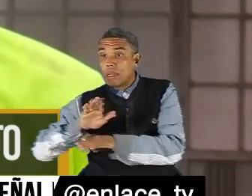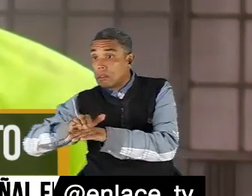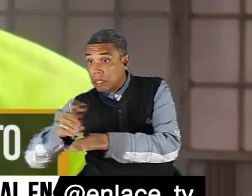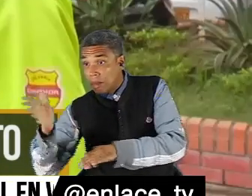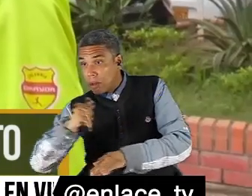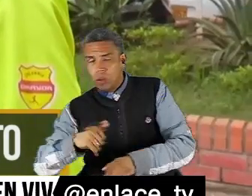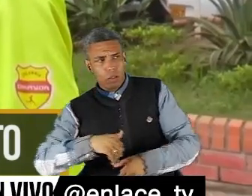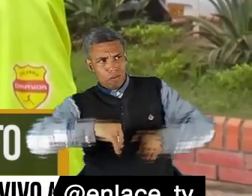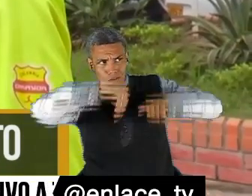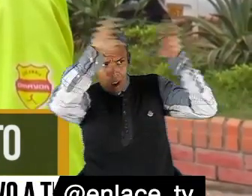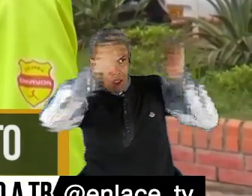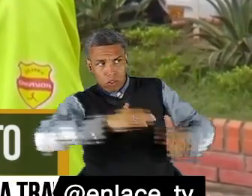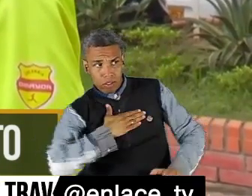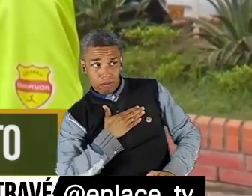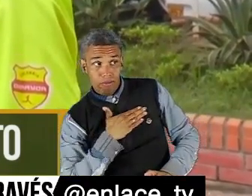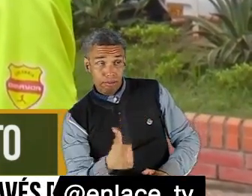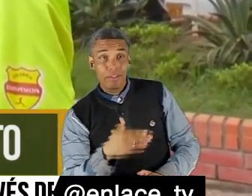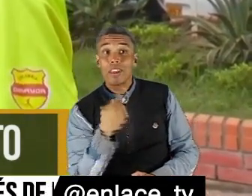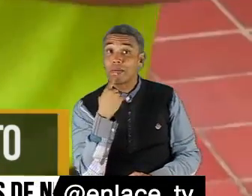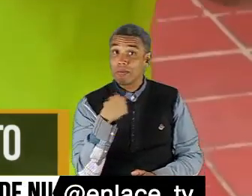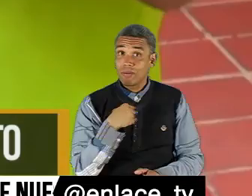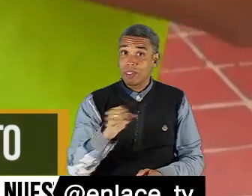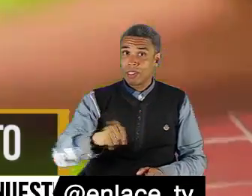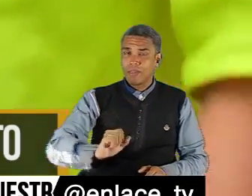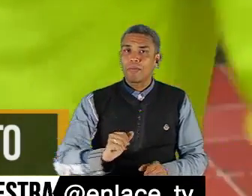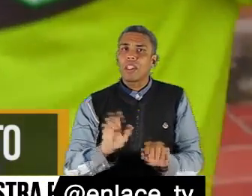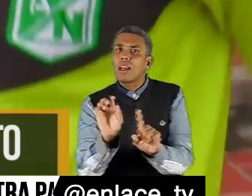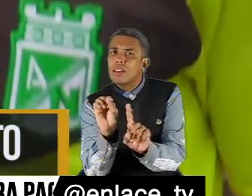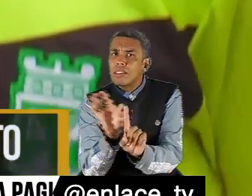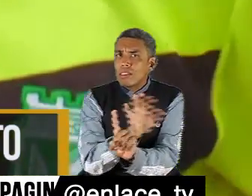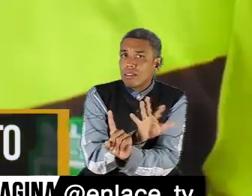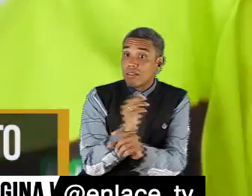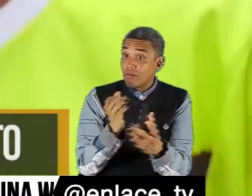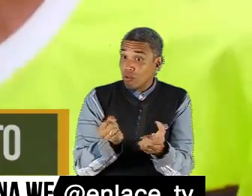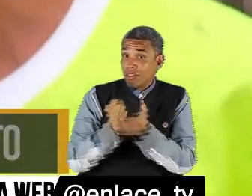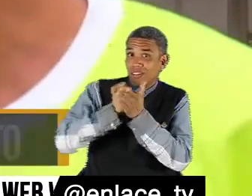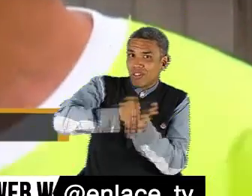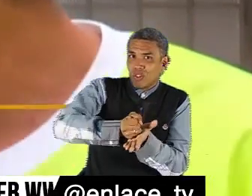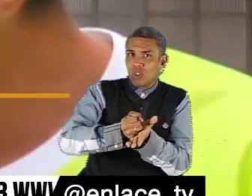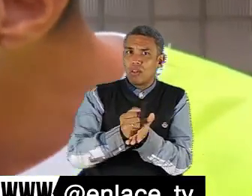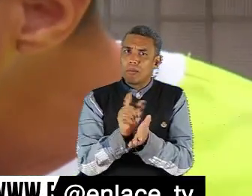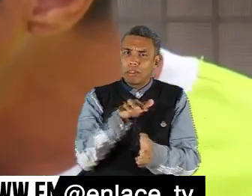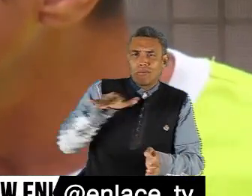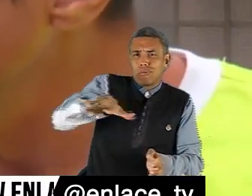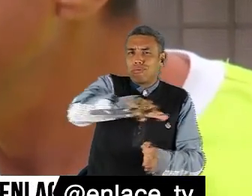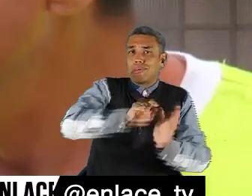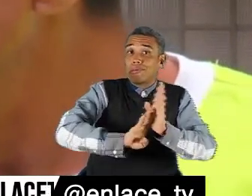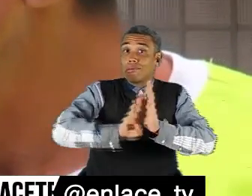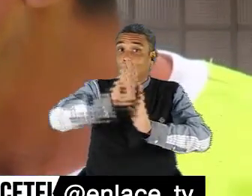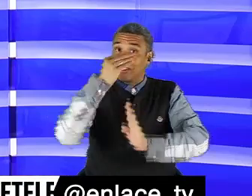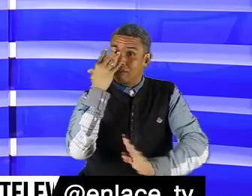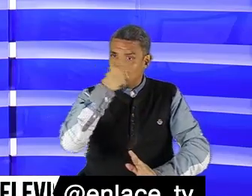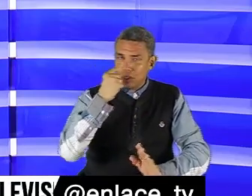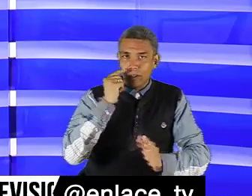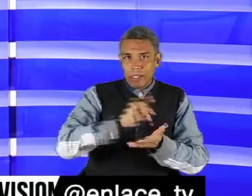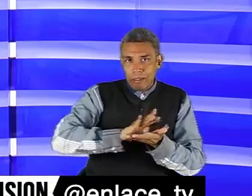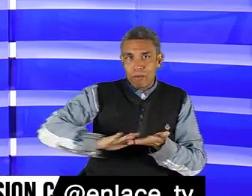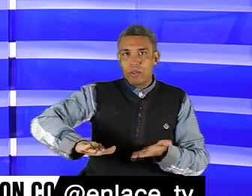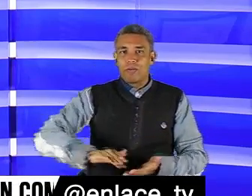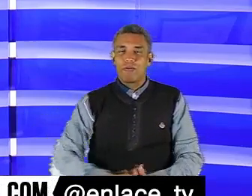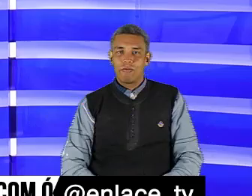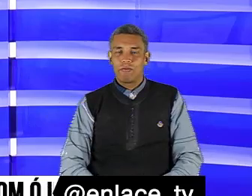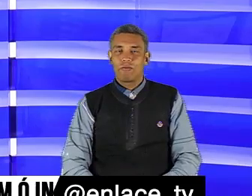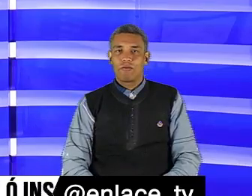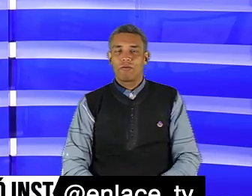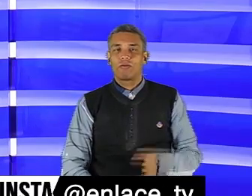esa jornada. Con esta jornada la comunidad del corregimiento espera aportar su granito de arena para el desarrollo de la ciudad. Y